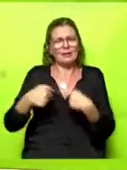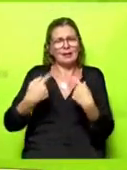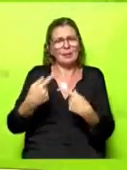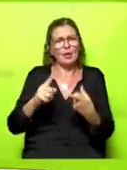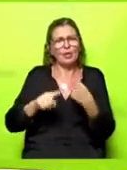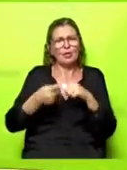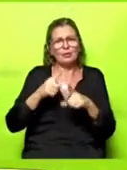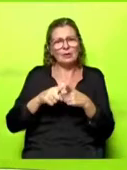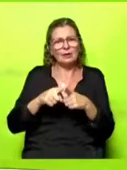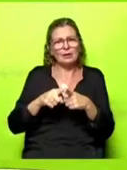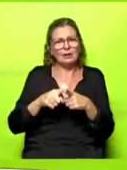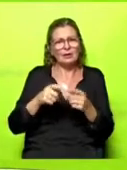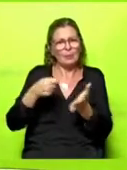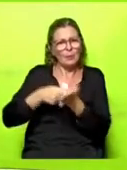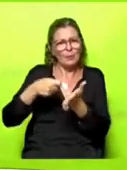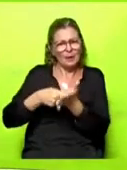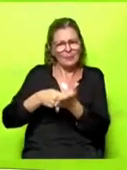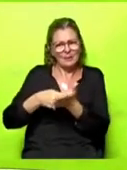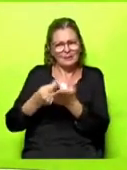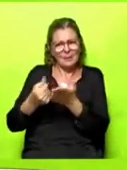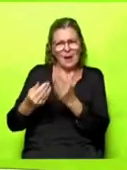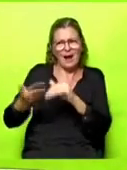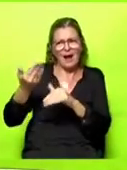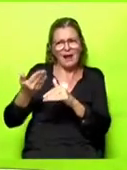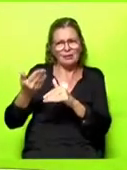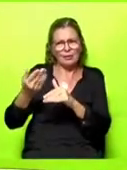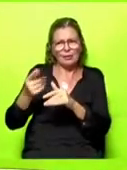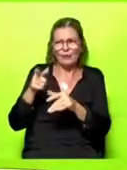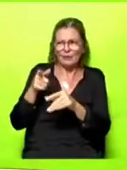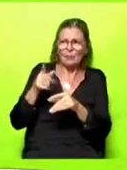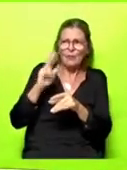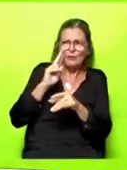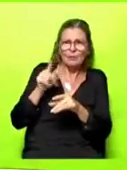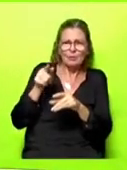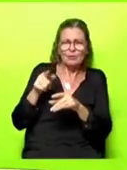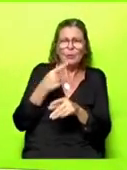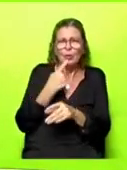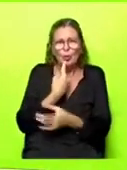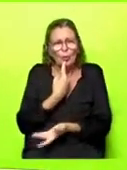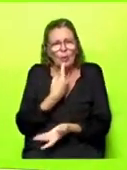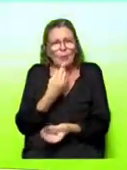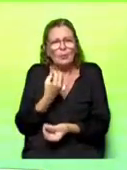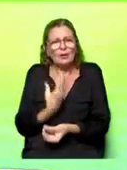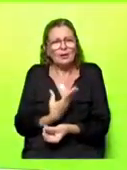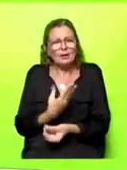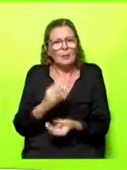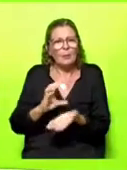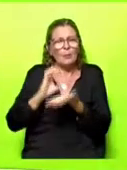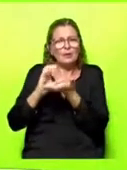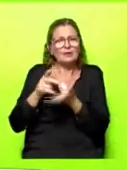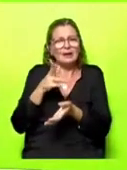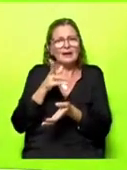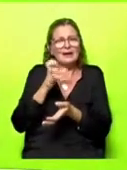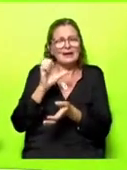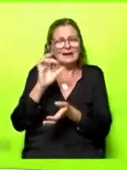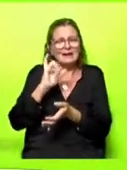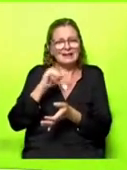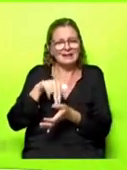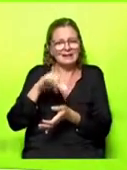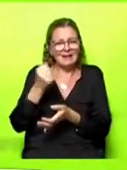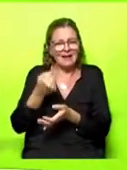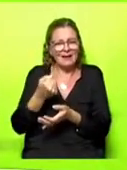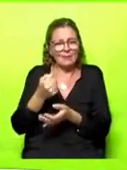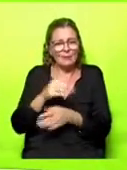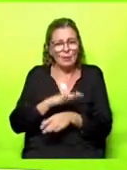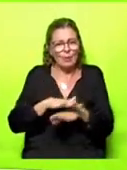no los grandes capitales, el capital financiero? ¿Por qué seguimos dudando o no si implementar un impuesto a la herencia cuando esa es la causa directa de que tengamos